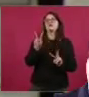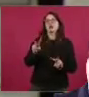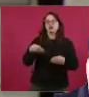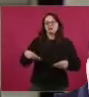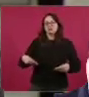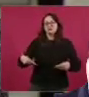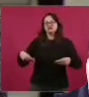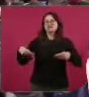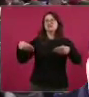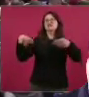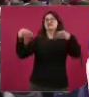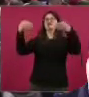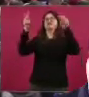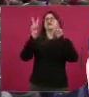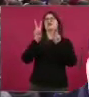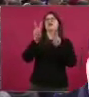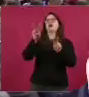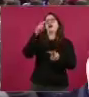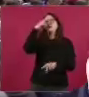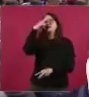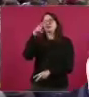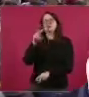alto.